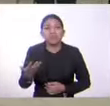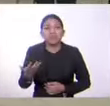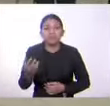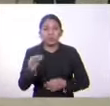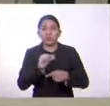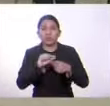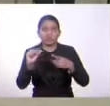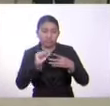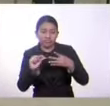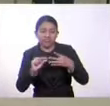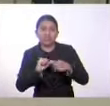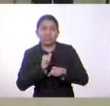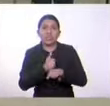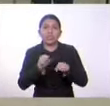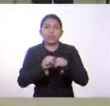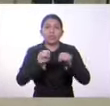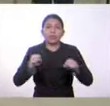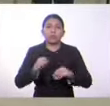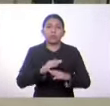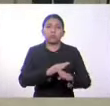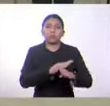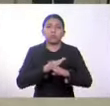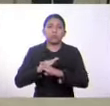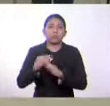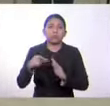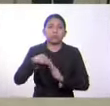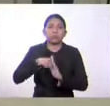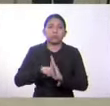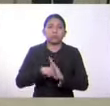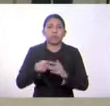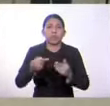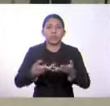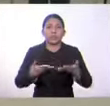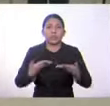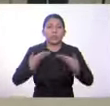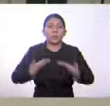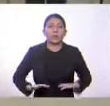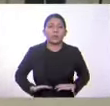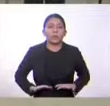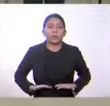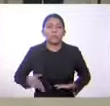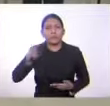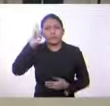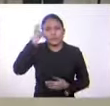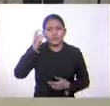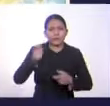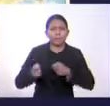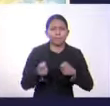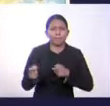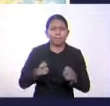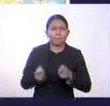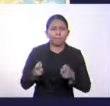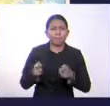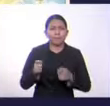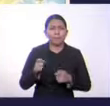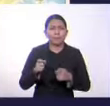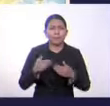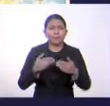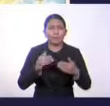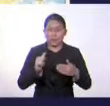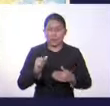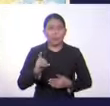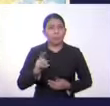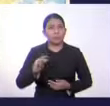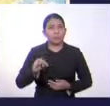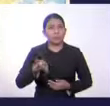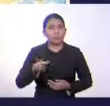se denominan sistemas de protección interno de derechos humanos, mecanismos administrativos, mecanismos